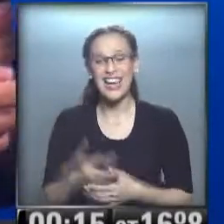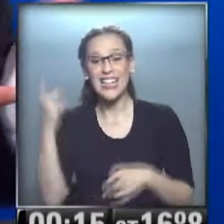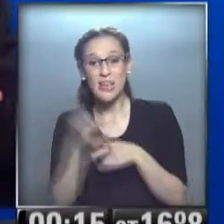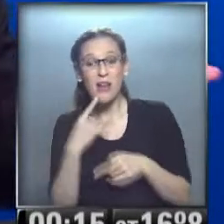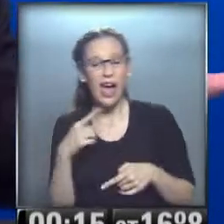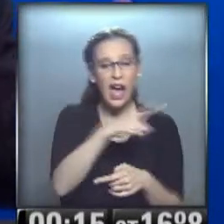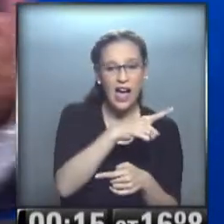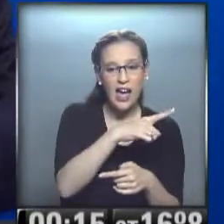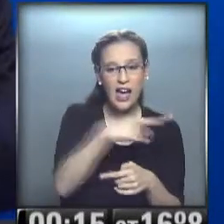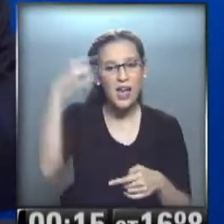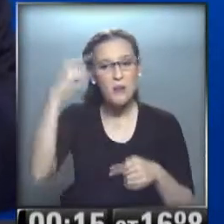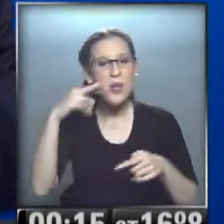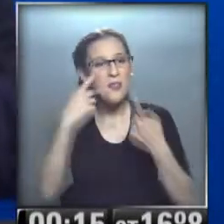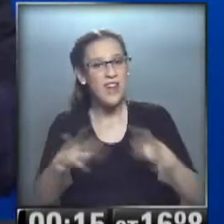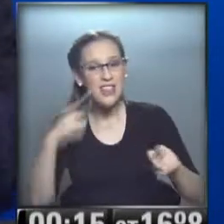vos fíjate que